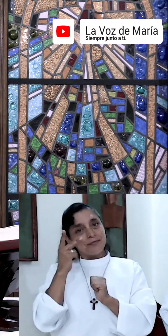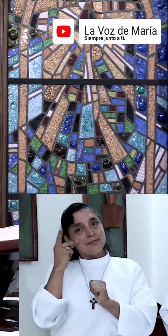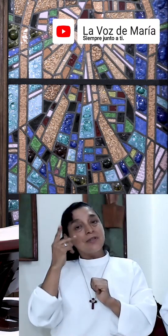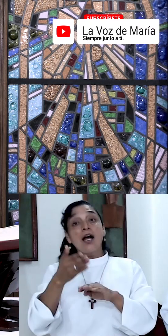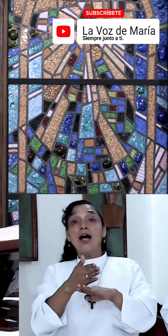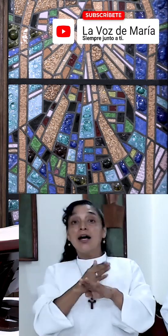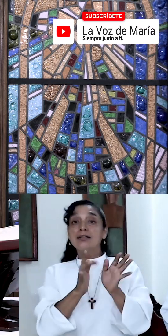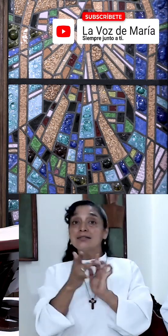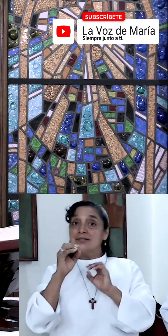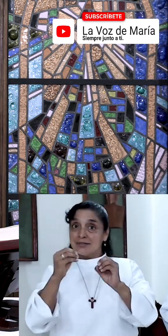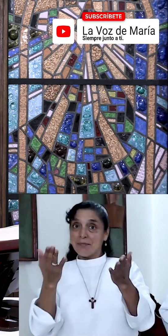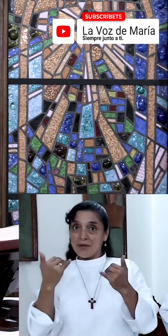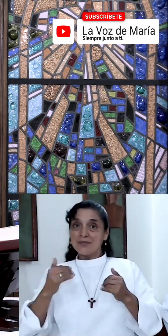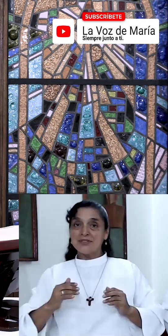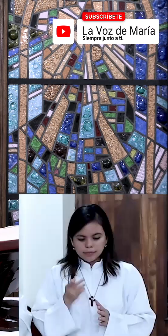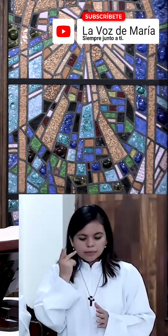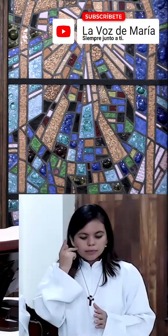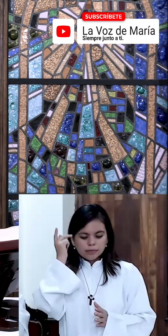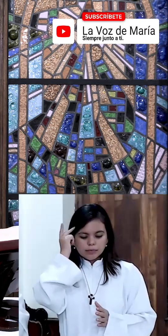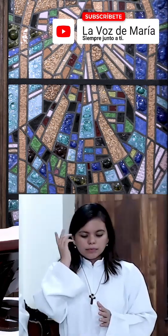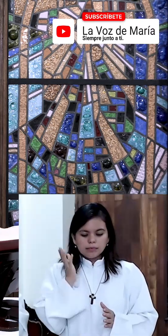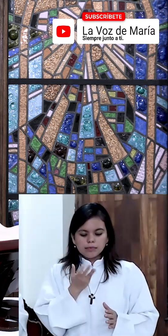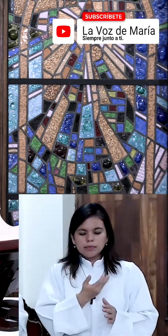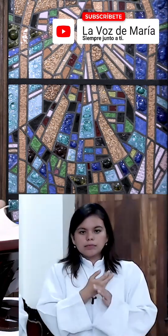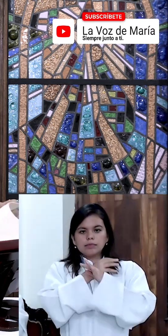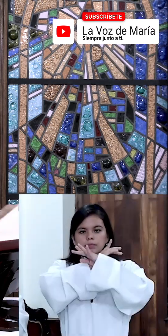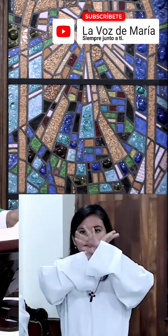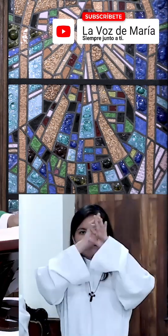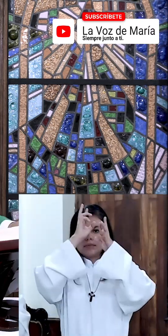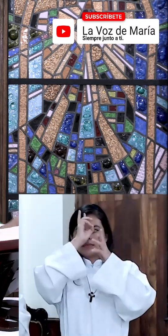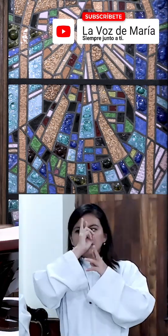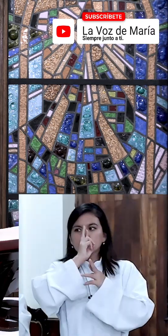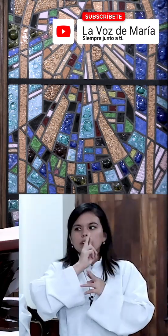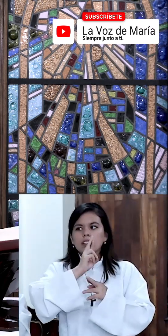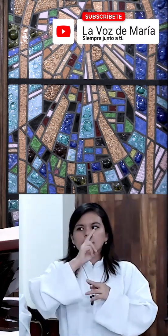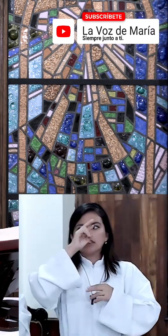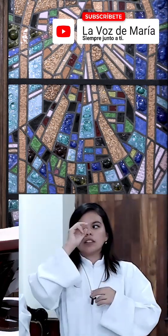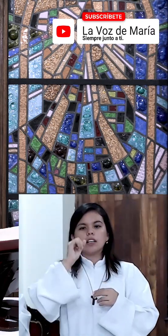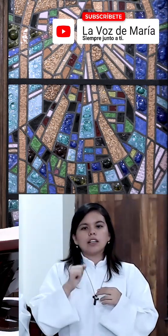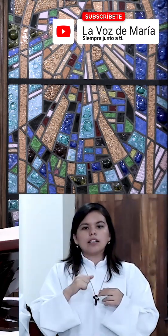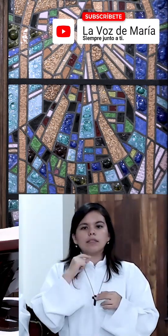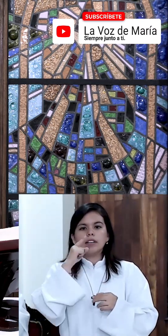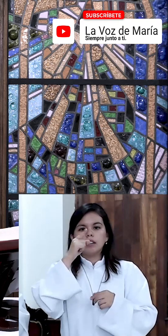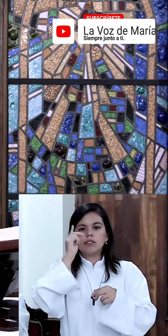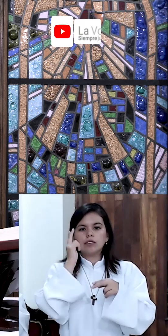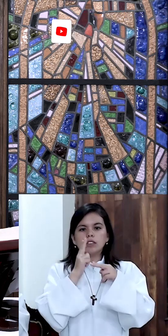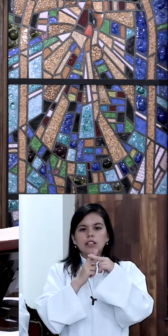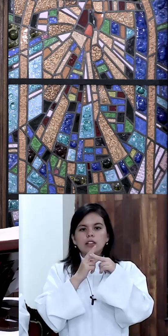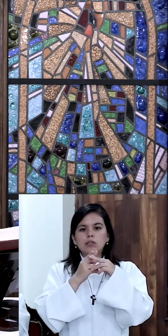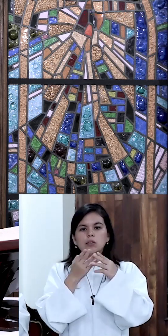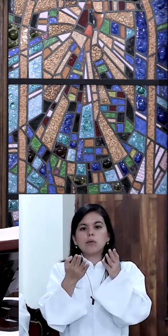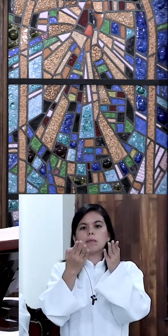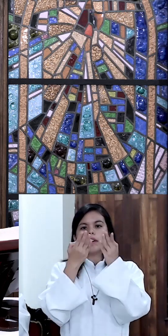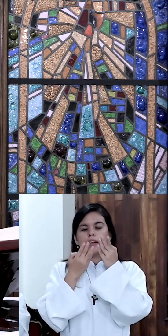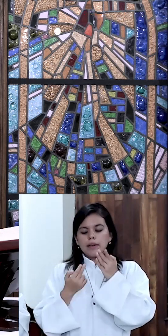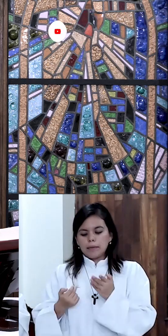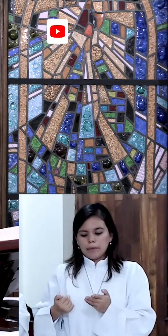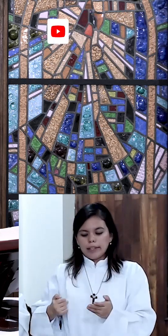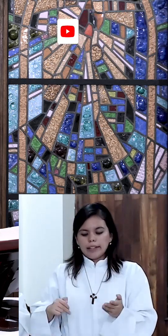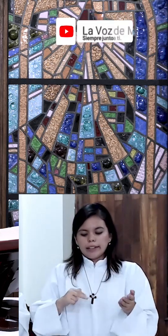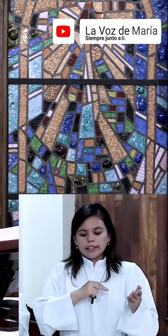Jesús nos enseñó. Padre nuestro que estás en el cielo, santificado sea tu